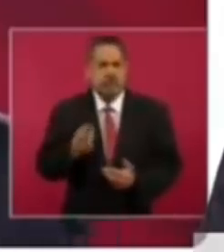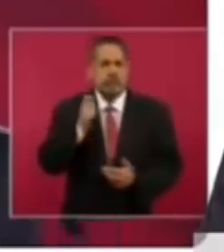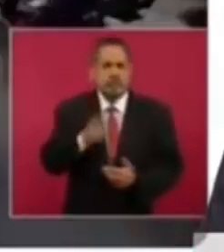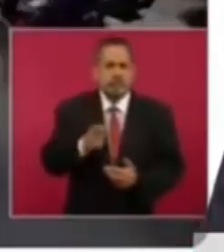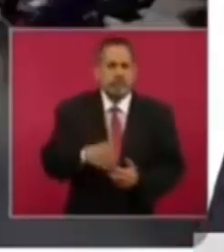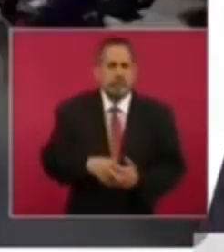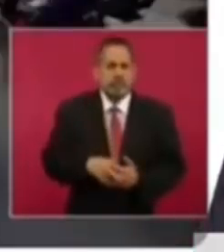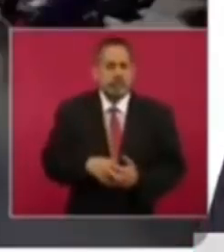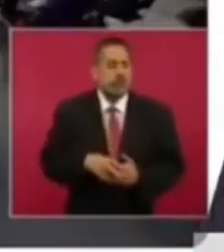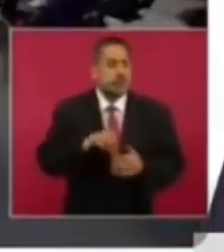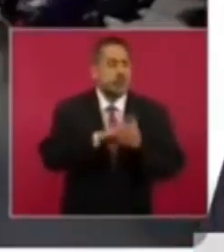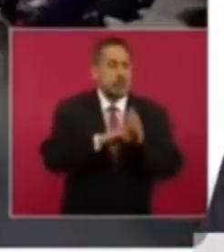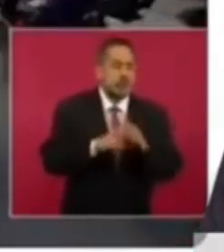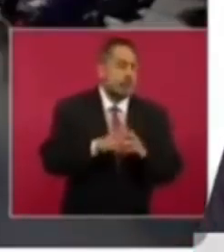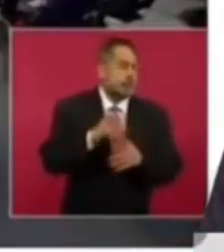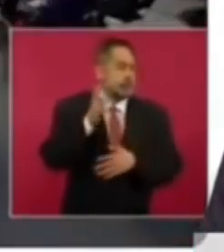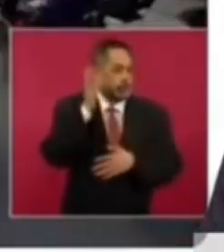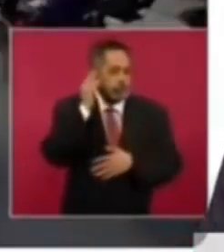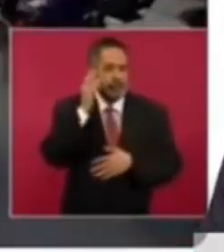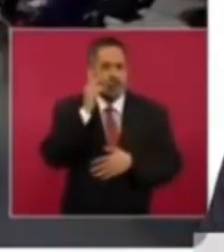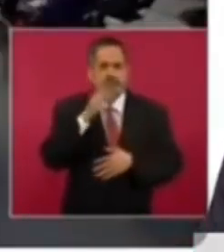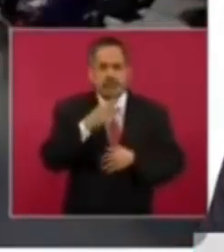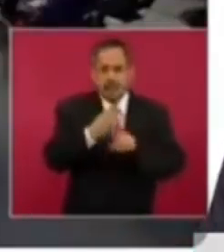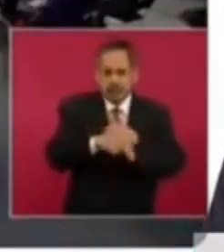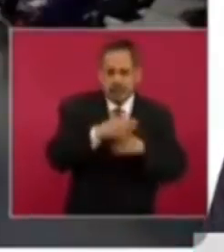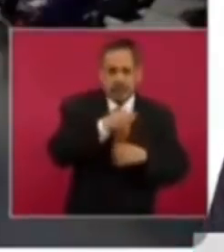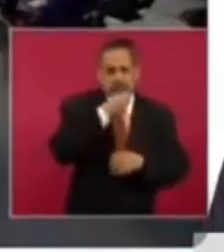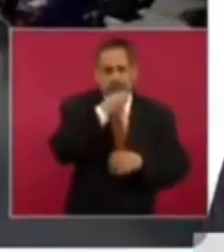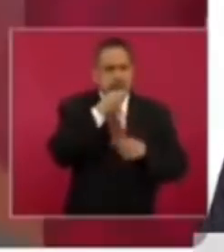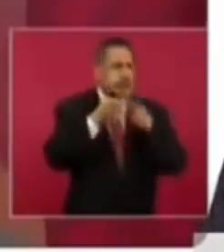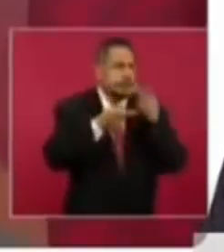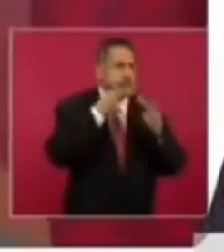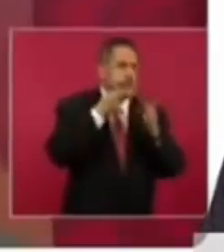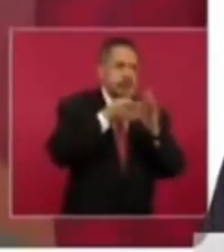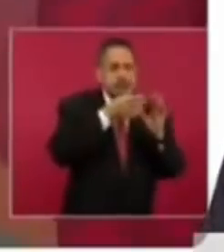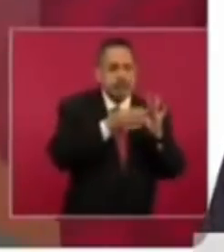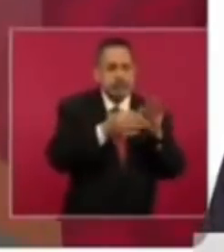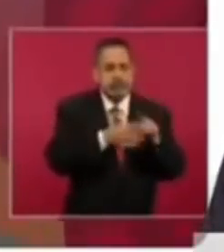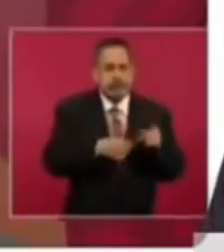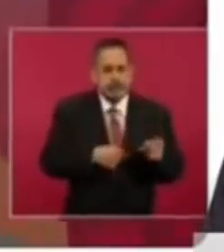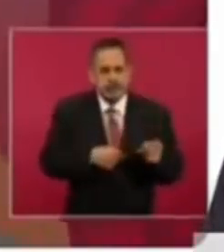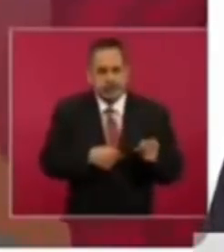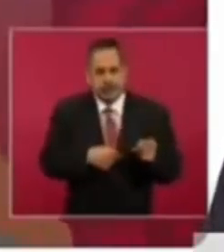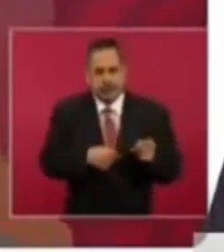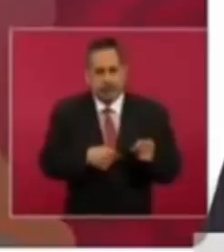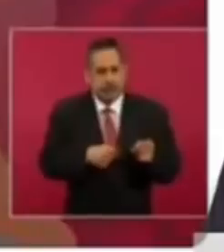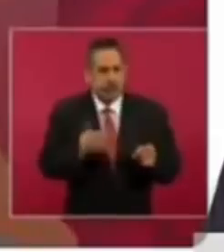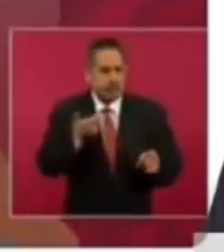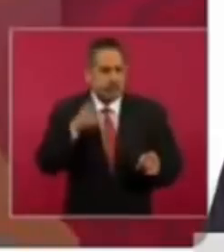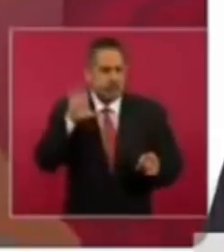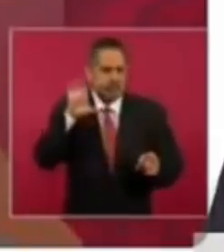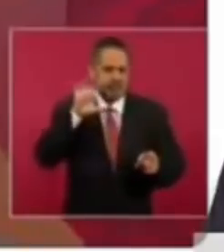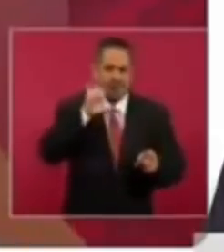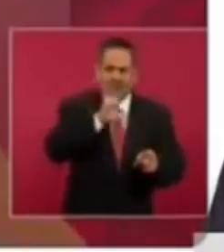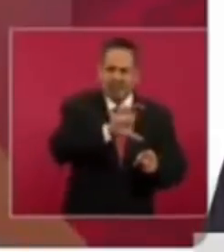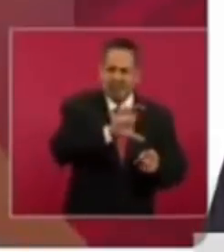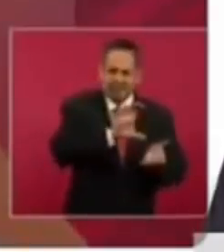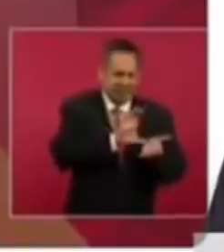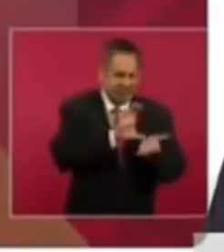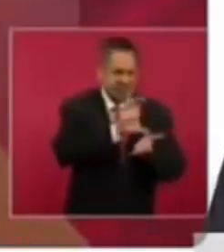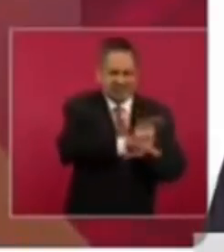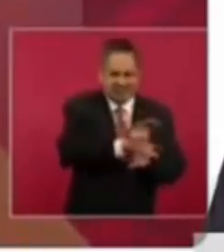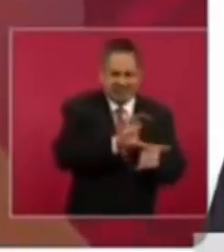conductor de radio de televisión un periodista está recibiendo dinero